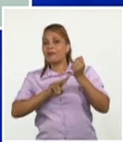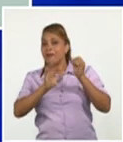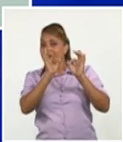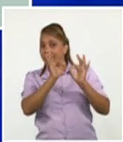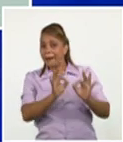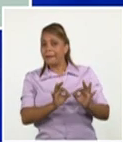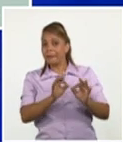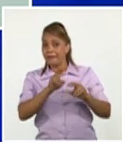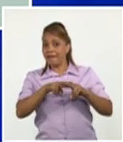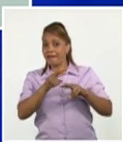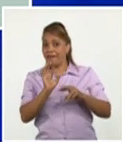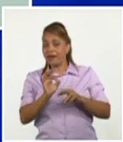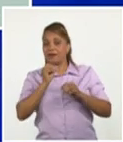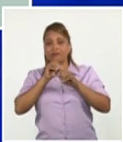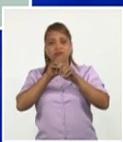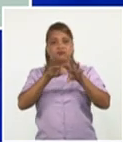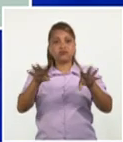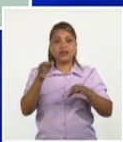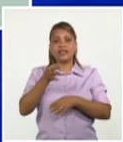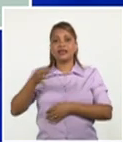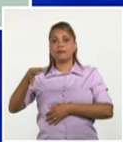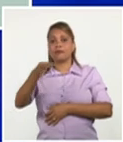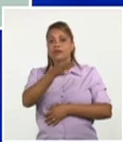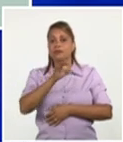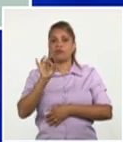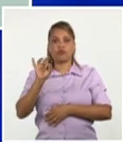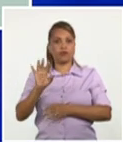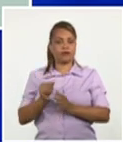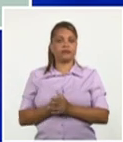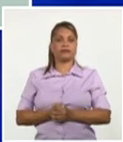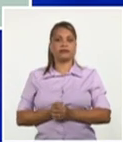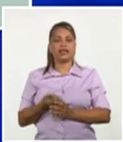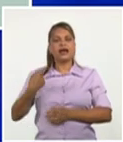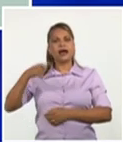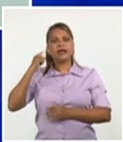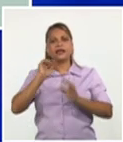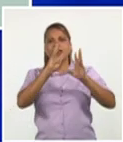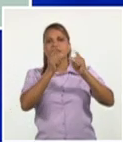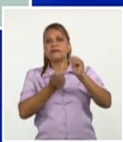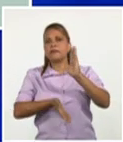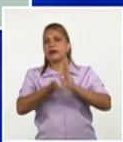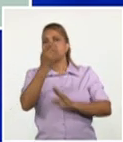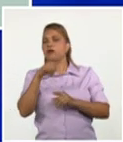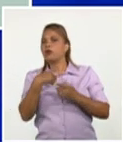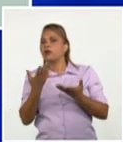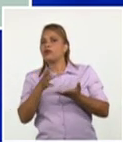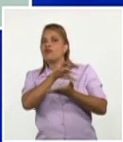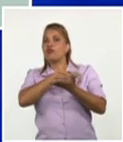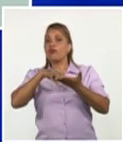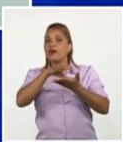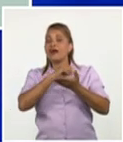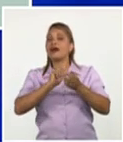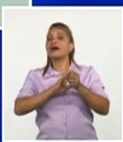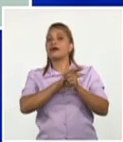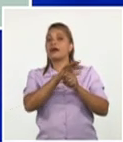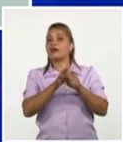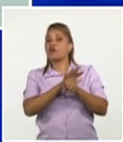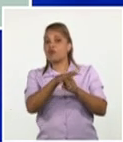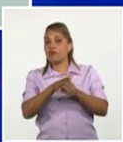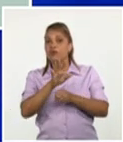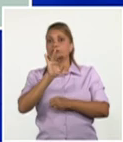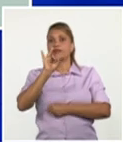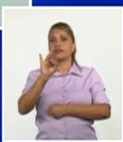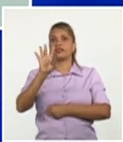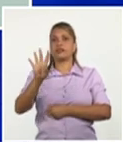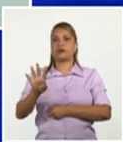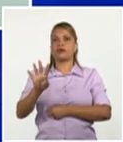pues disperso en sus 15 municipios. Ayer, la cifra mayor, Arroyo Naranjo, 74, 10